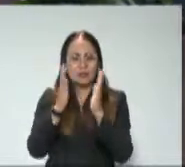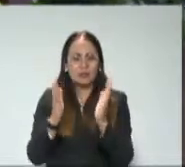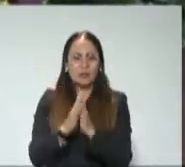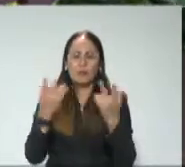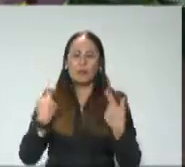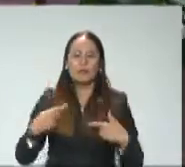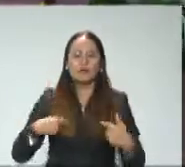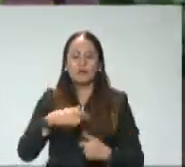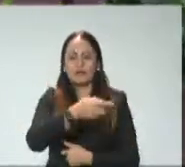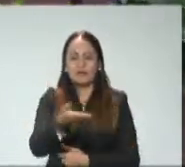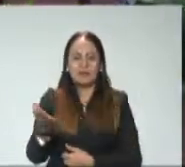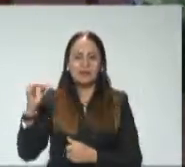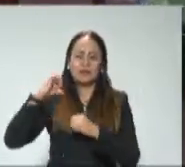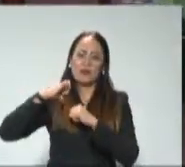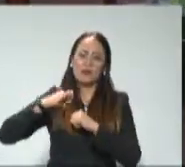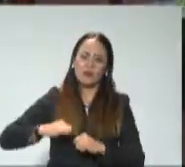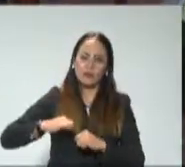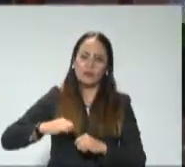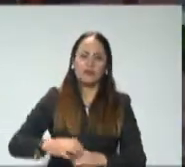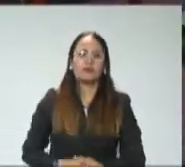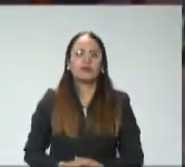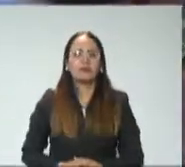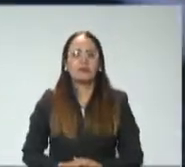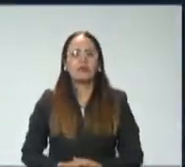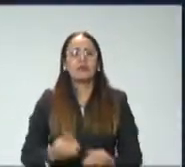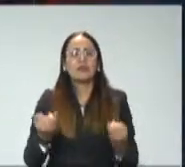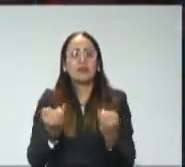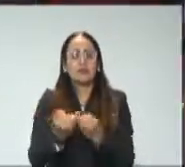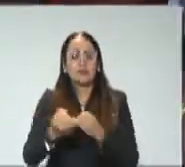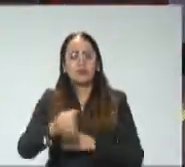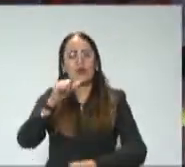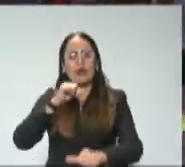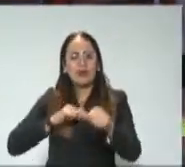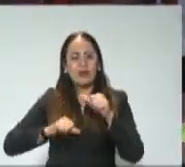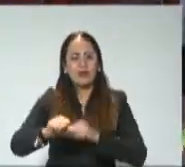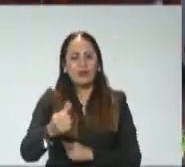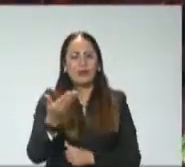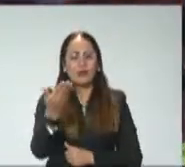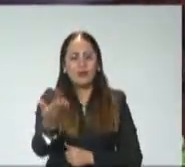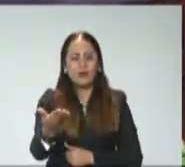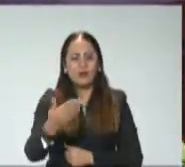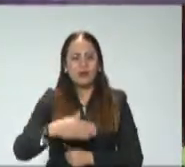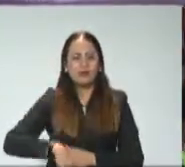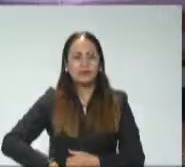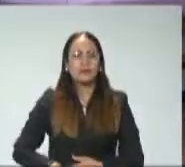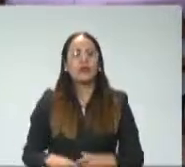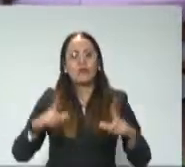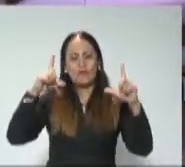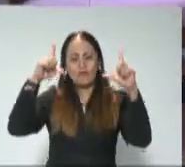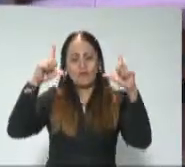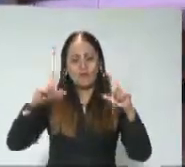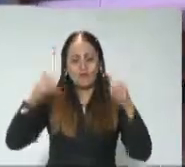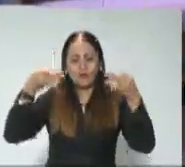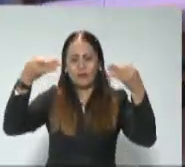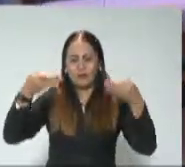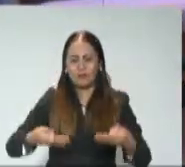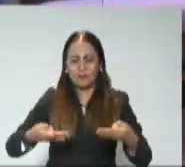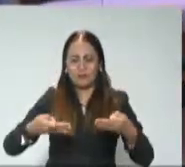autoridades en esta ceremonia y daremos paso a continuación a la toma de la fotografía